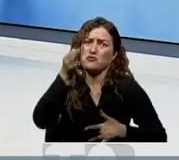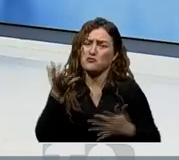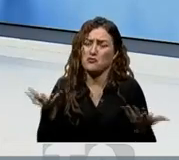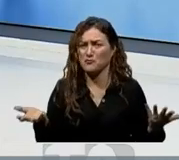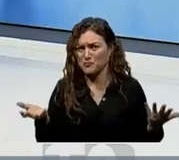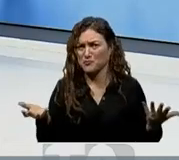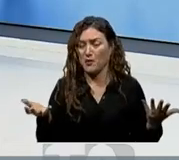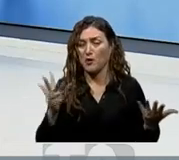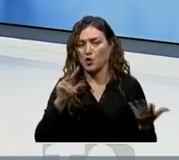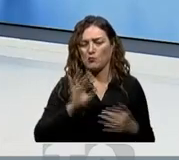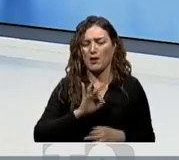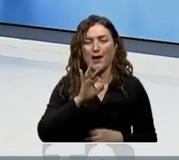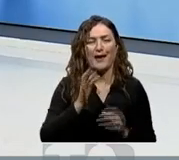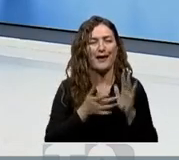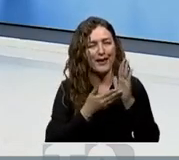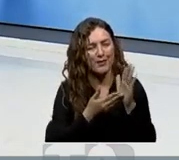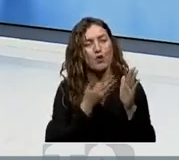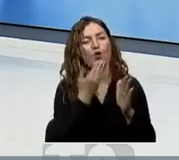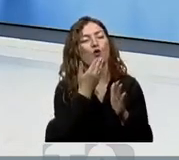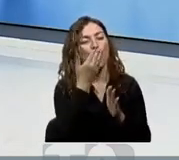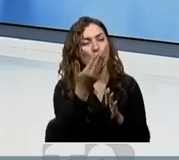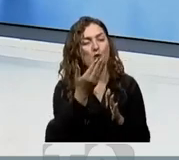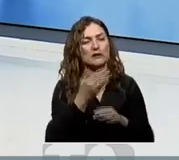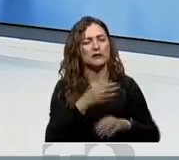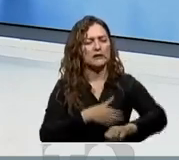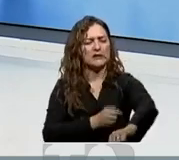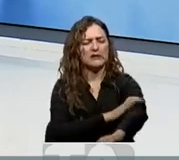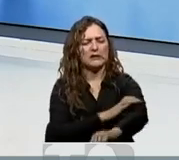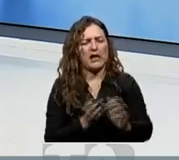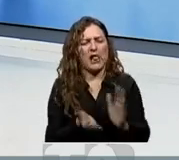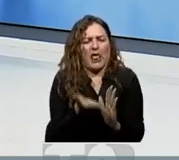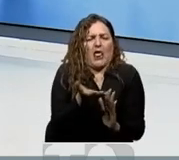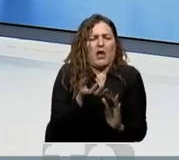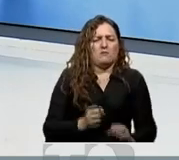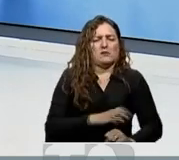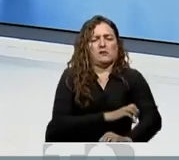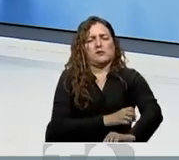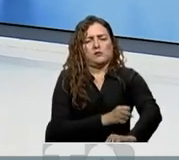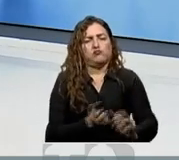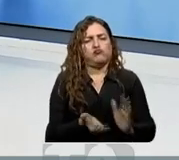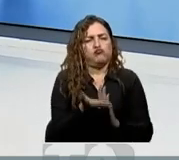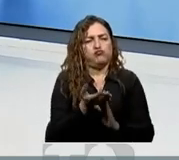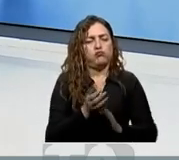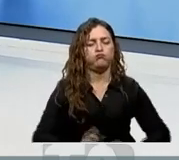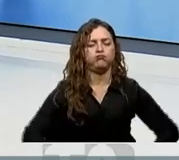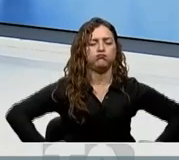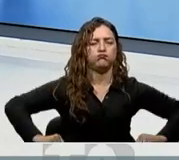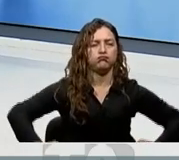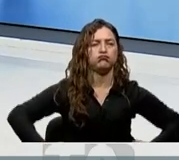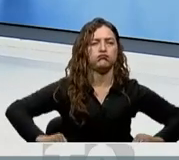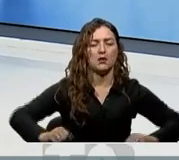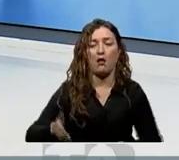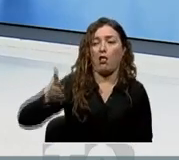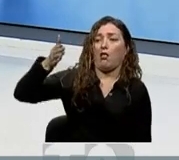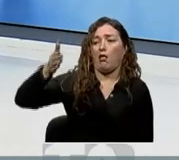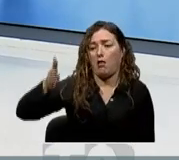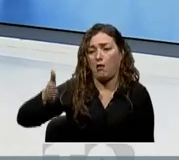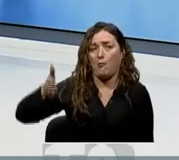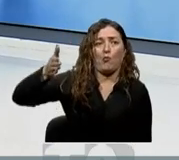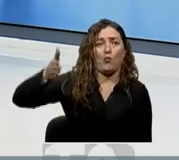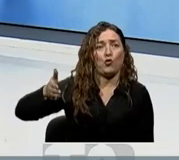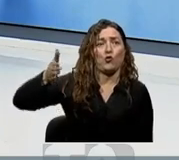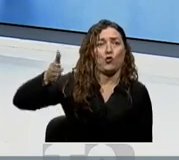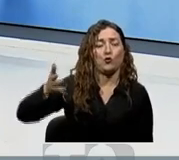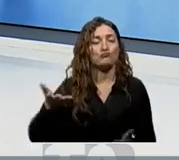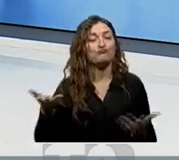no transmisibles, tales como la hipertensión, la obesidad, un retraso incluso del crecimiento.